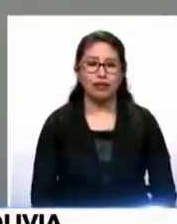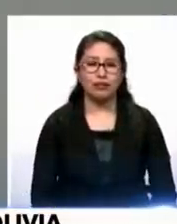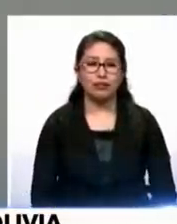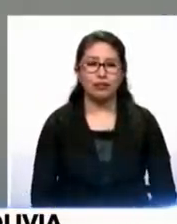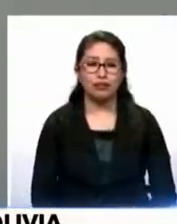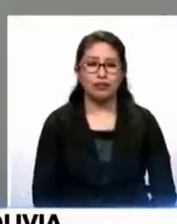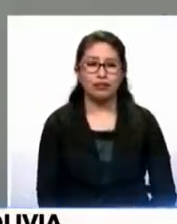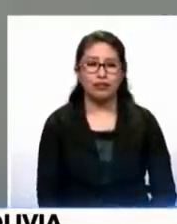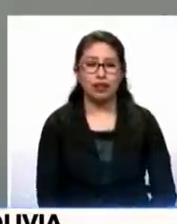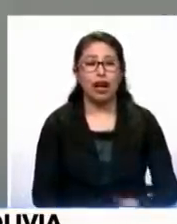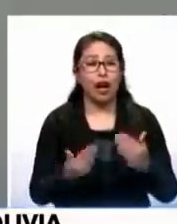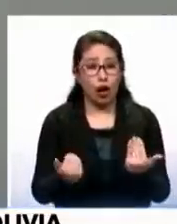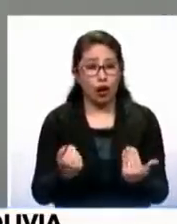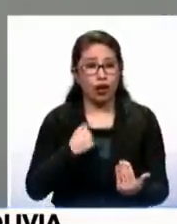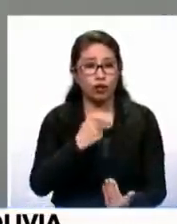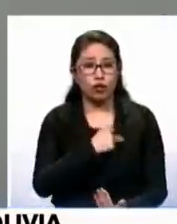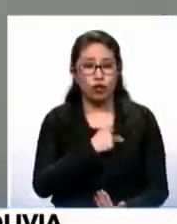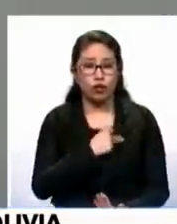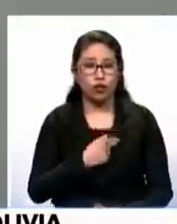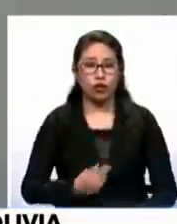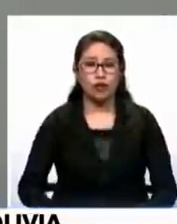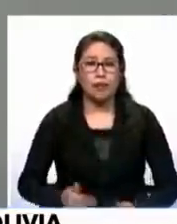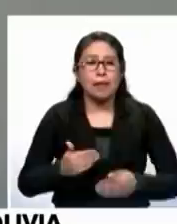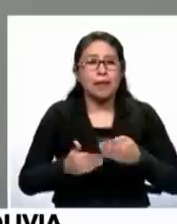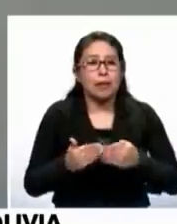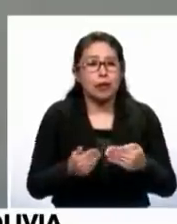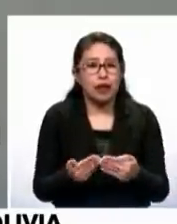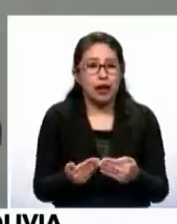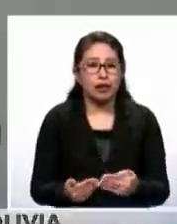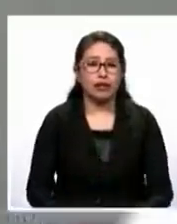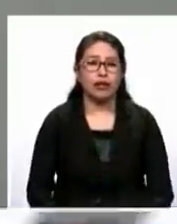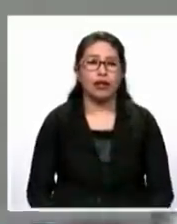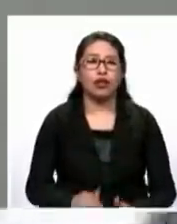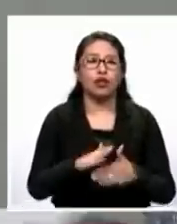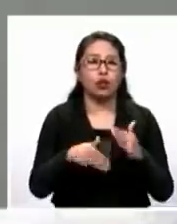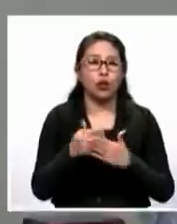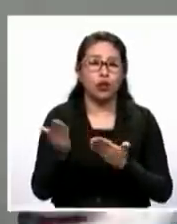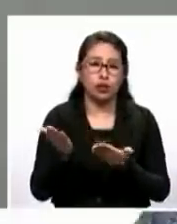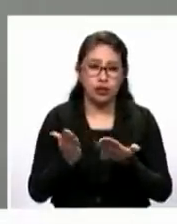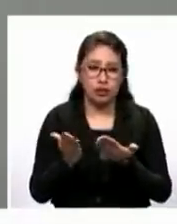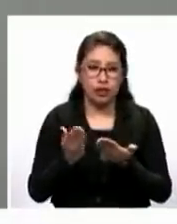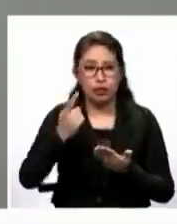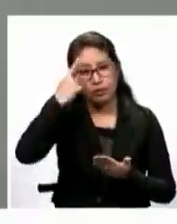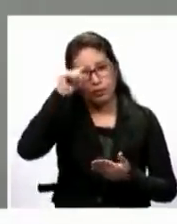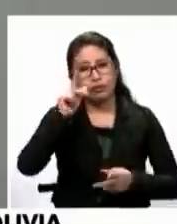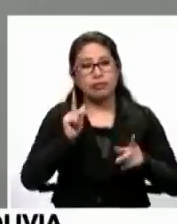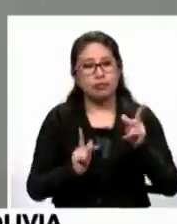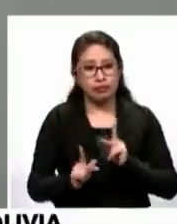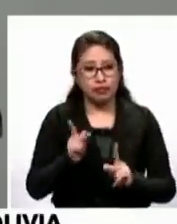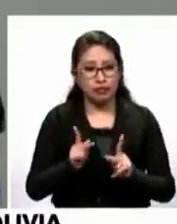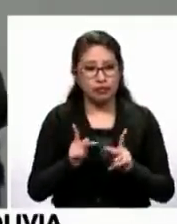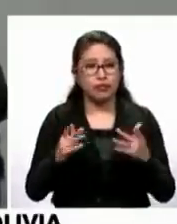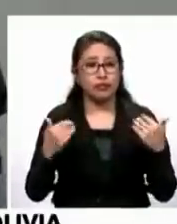ahora es generar las condiciones para que todos los bolivianos